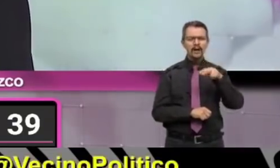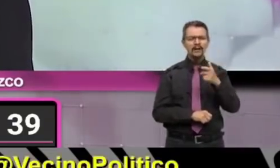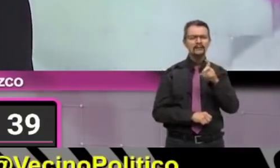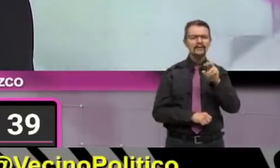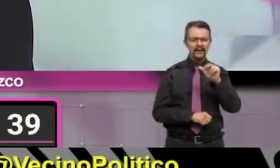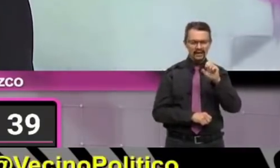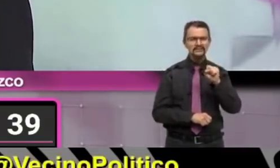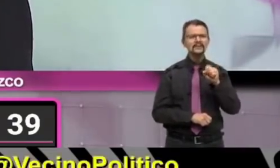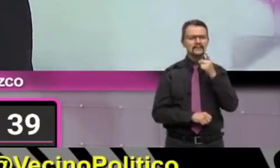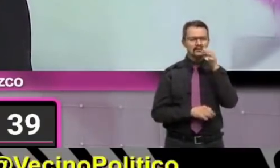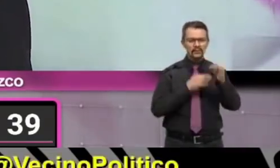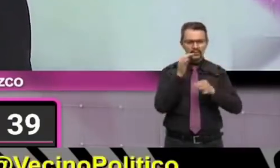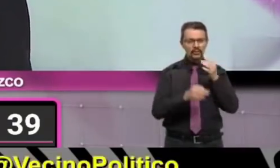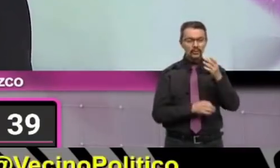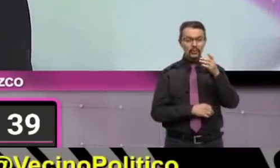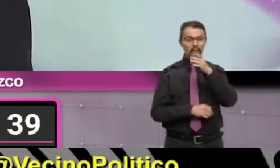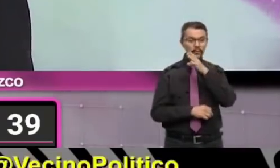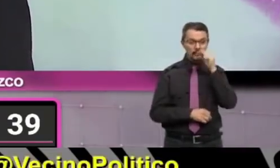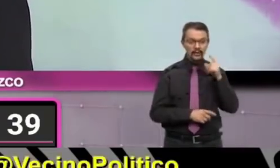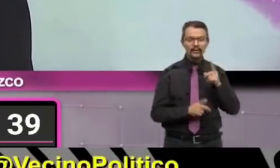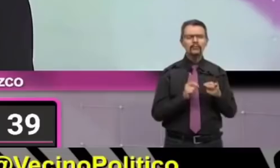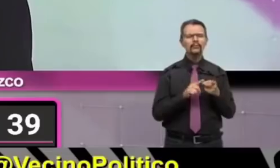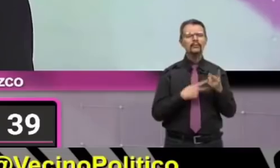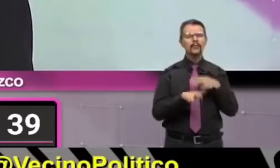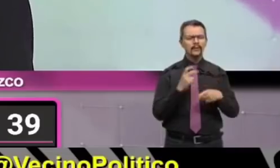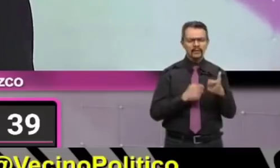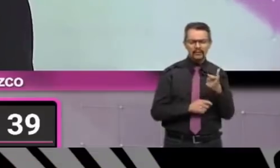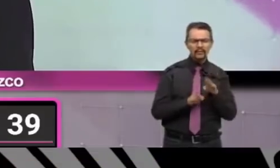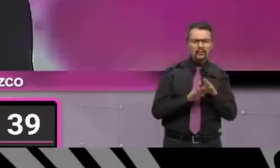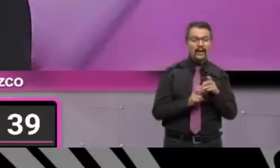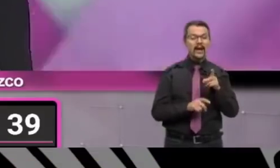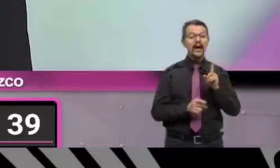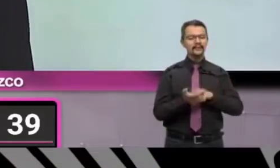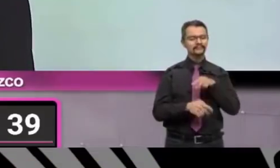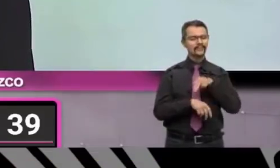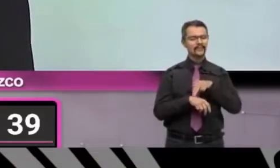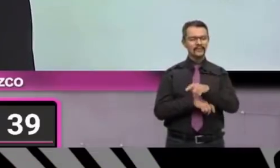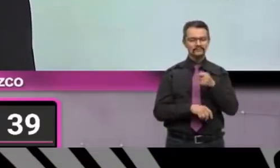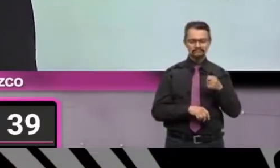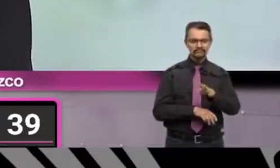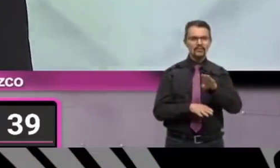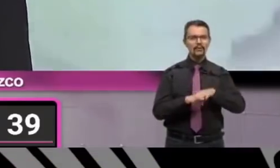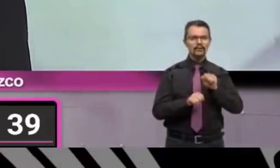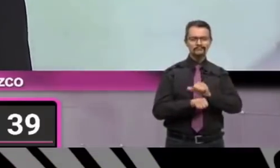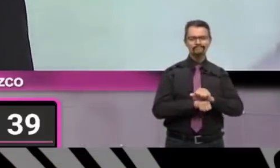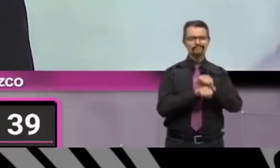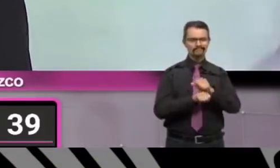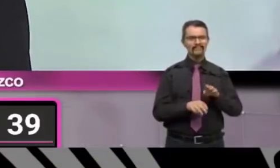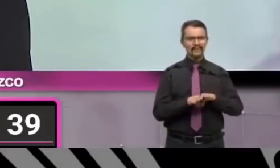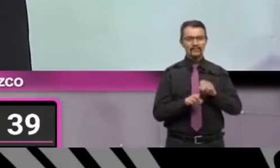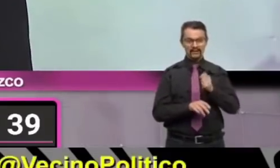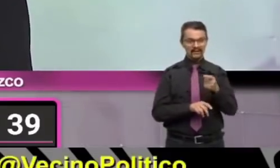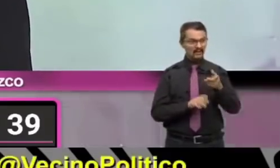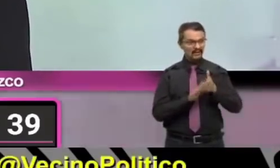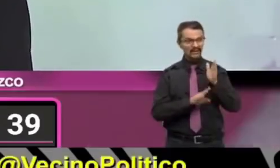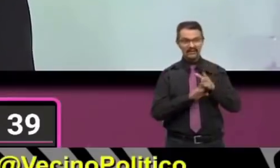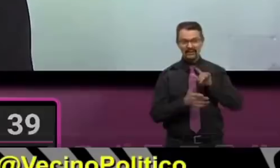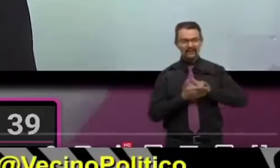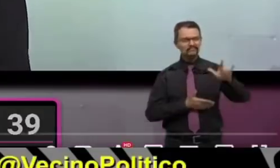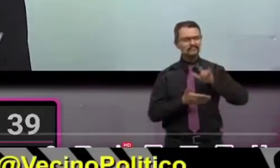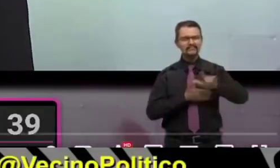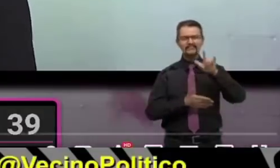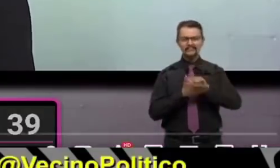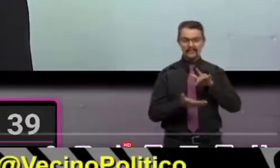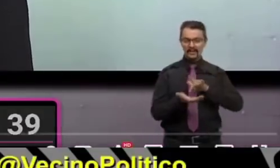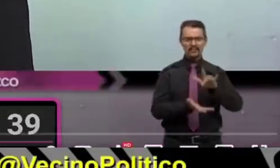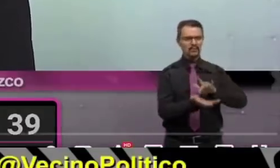financia. Y una forma de financiarse es con estos pseudoesclavos, llamados médicos pomposamente, que no lo son, porque aquí nomás tomaban la temperatura, hay que decirlo también. Y entonces, esos personajes van